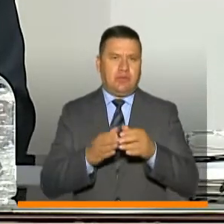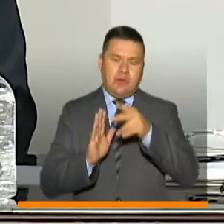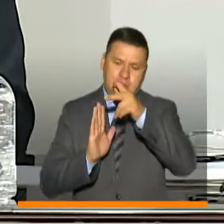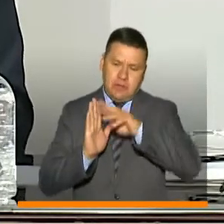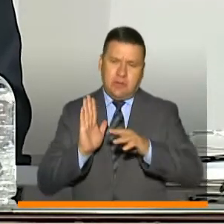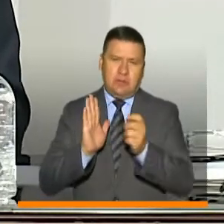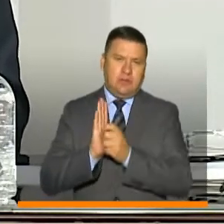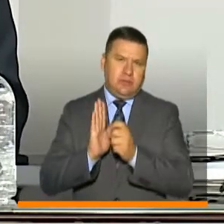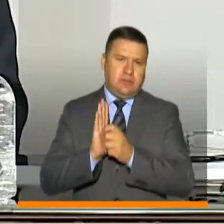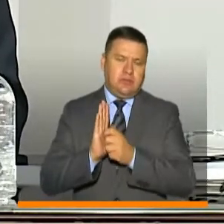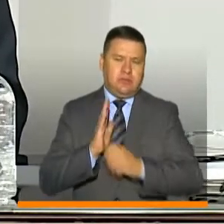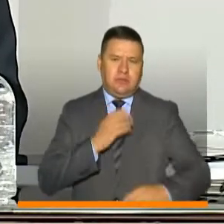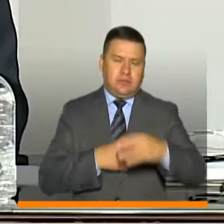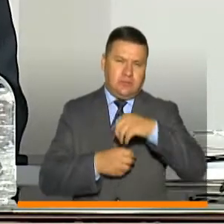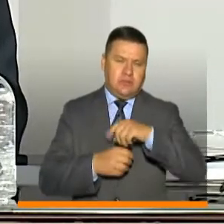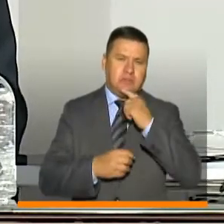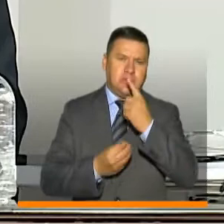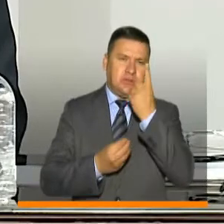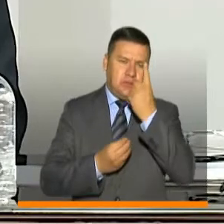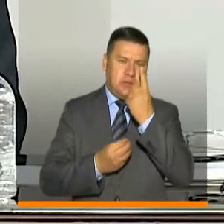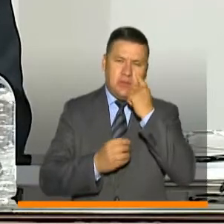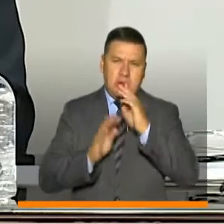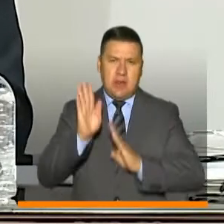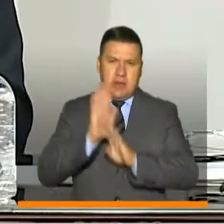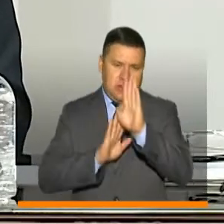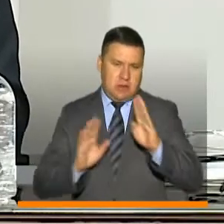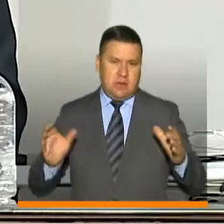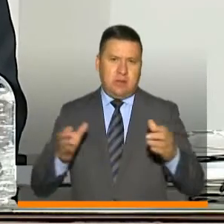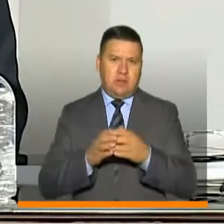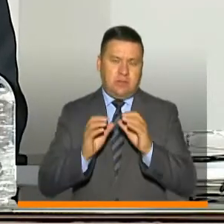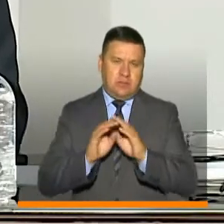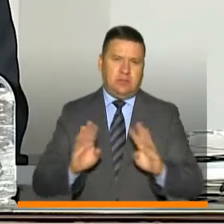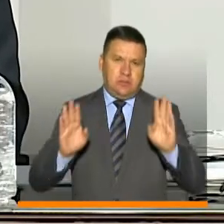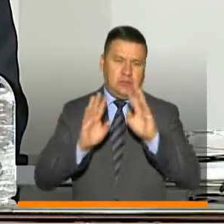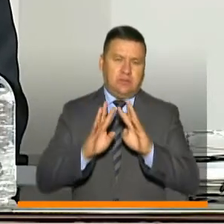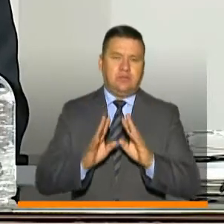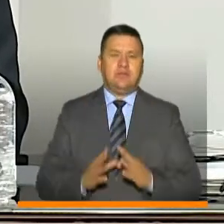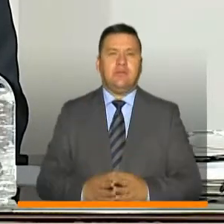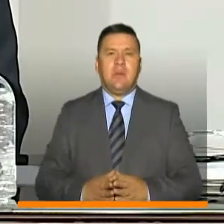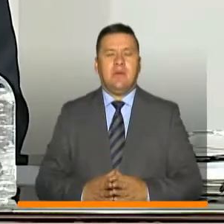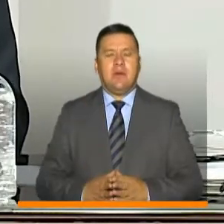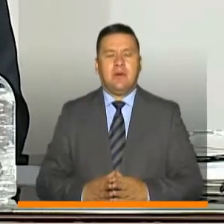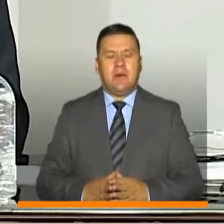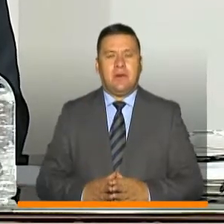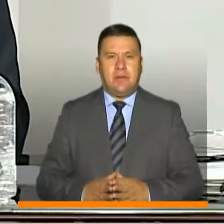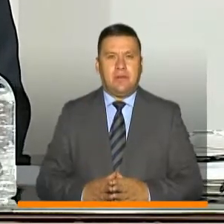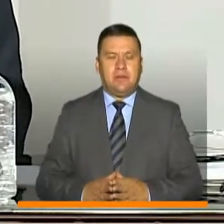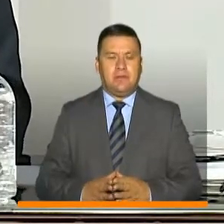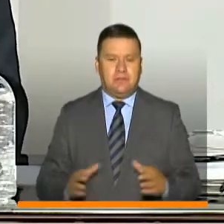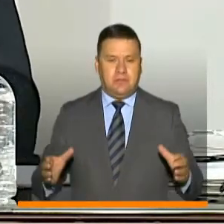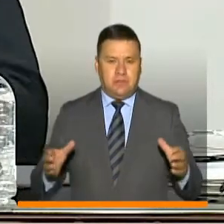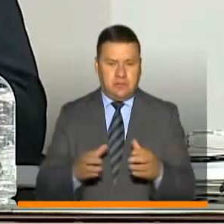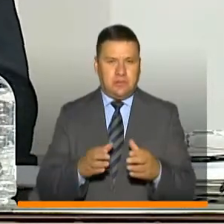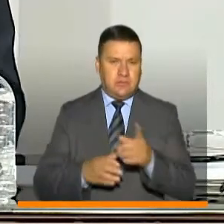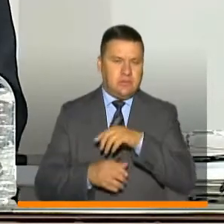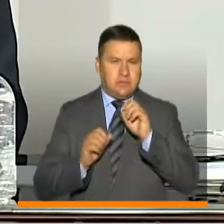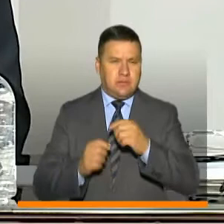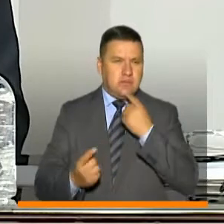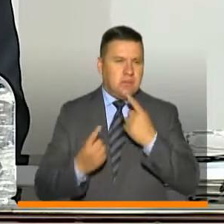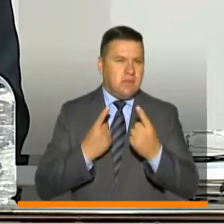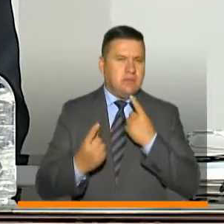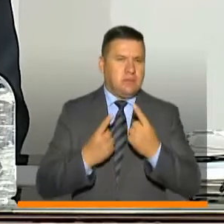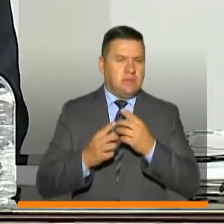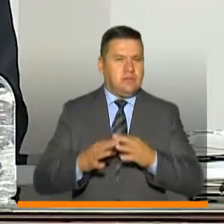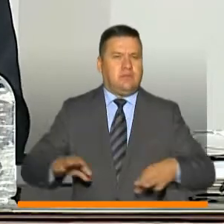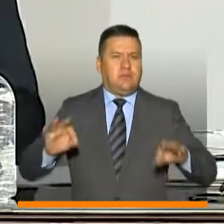reforma en el sistema de políticas de desarrollo de la Organización de Naciones Unidas. También pudimos dialogar